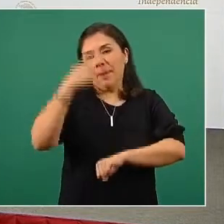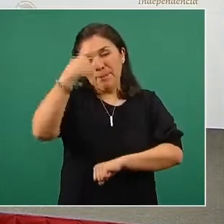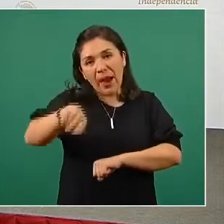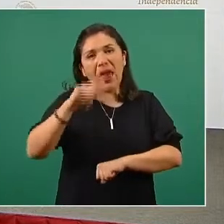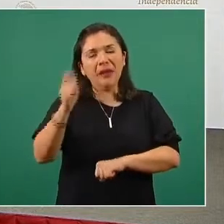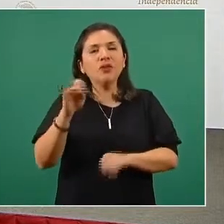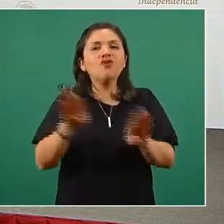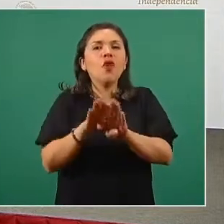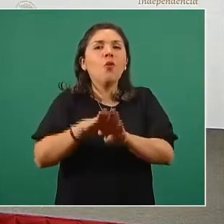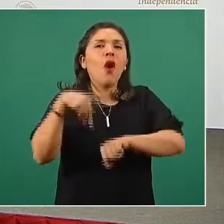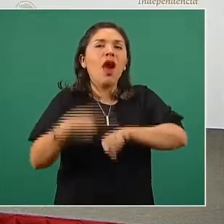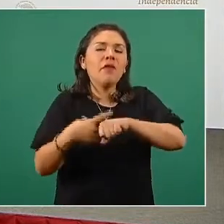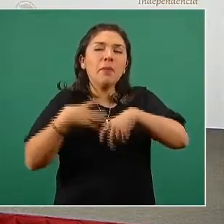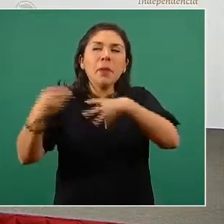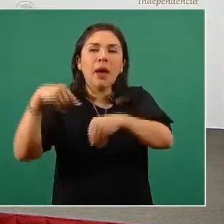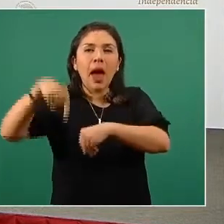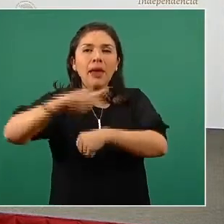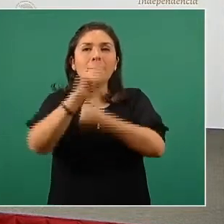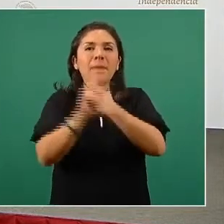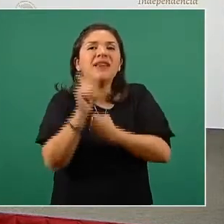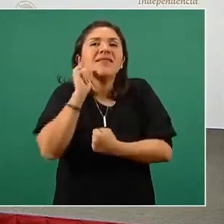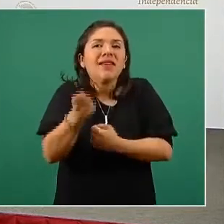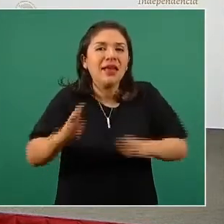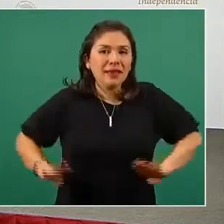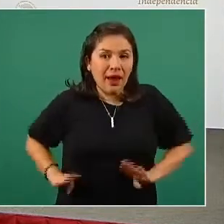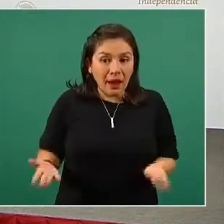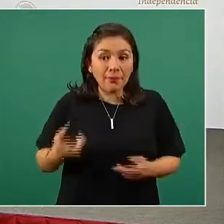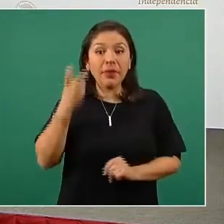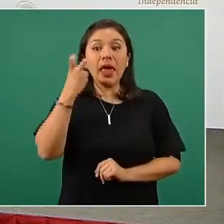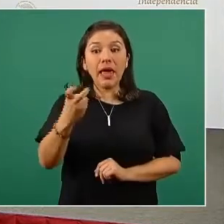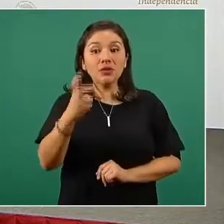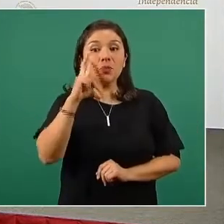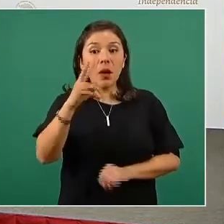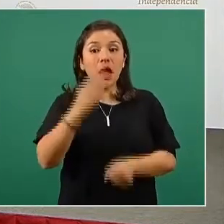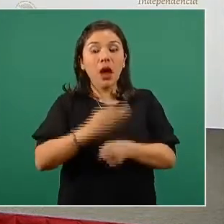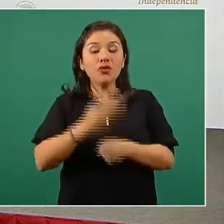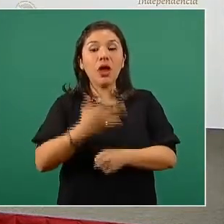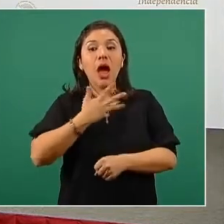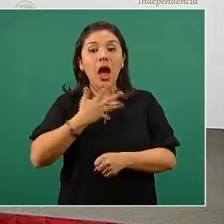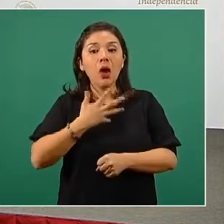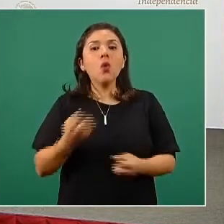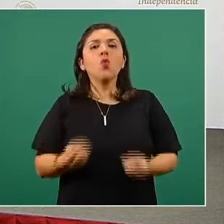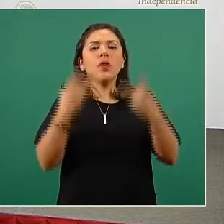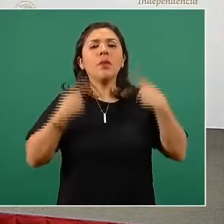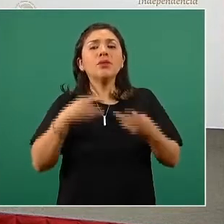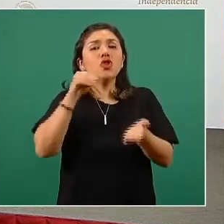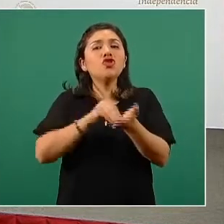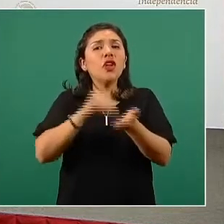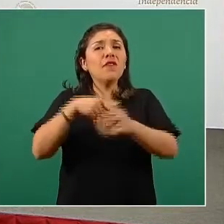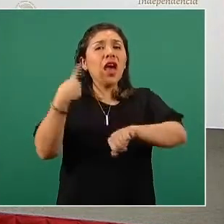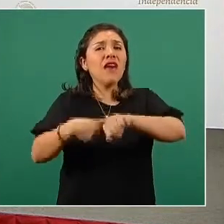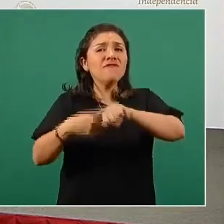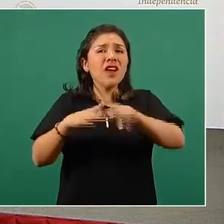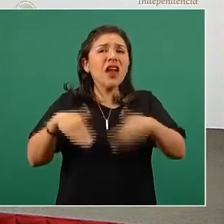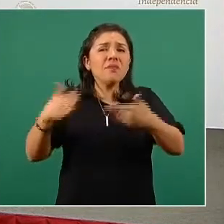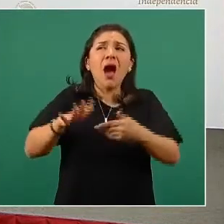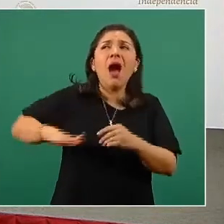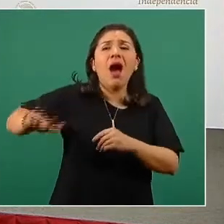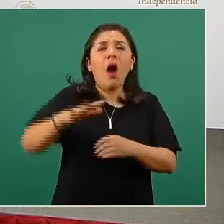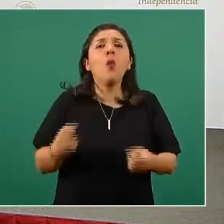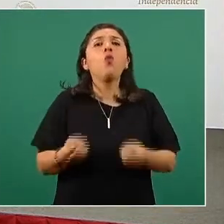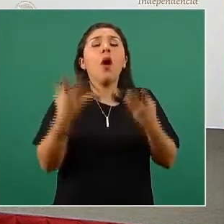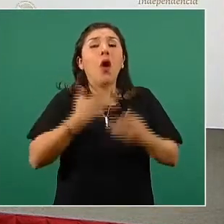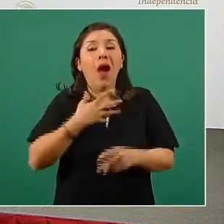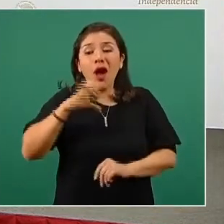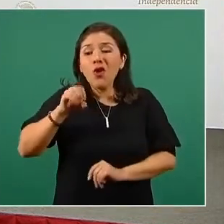panorama epidemiológico del país. Con esto tenemos que actualmente tenemos como casos activos estimados, es decir, aquellas personas que